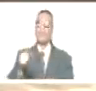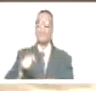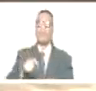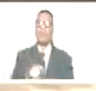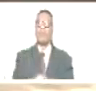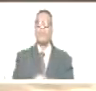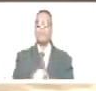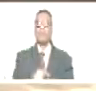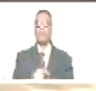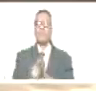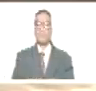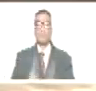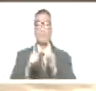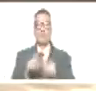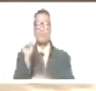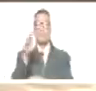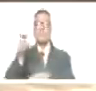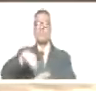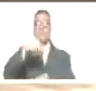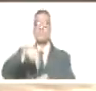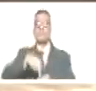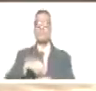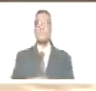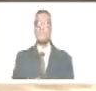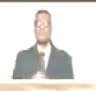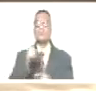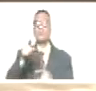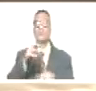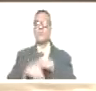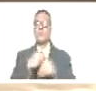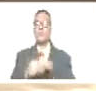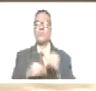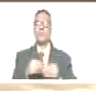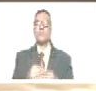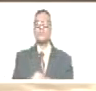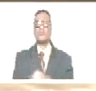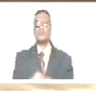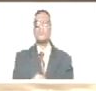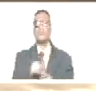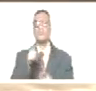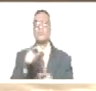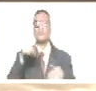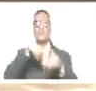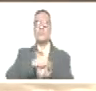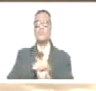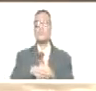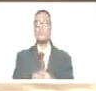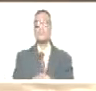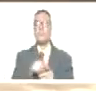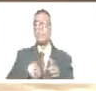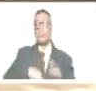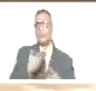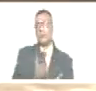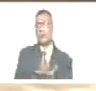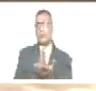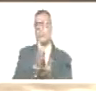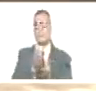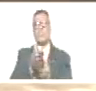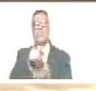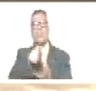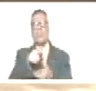autorice la Asamblea Nacional, porque califica los actos de sus miembros, pueda continuar sin ningún tipo de